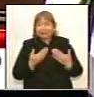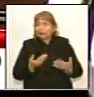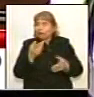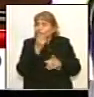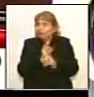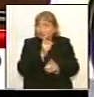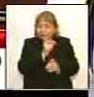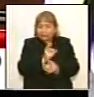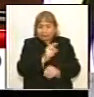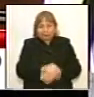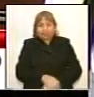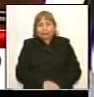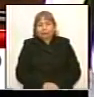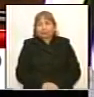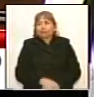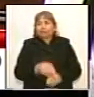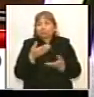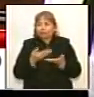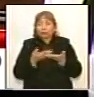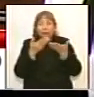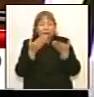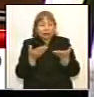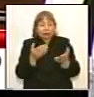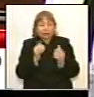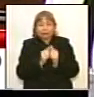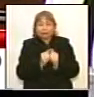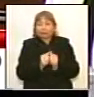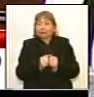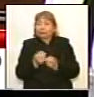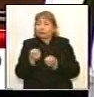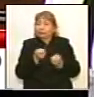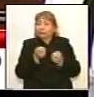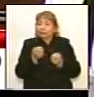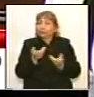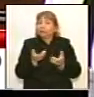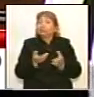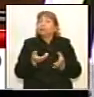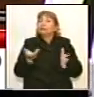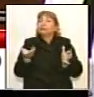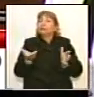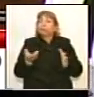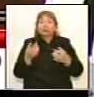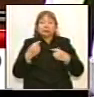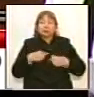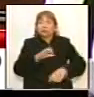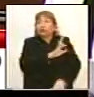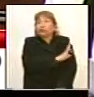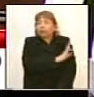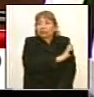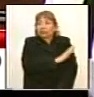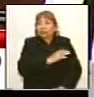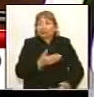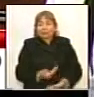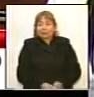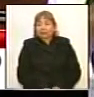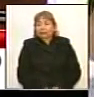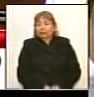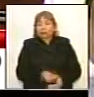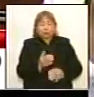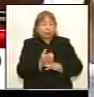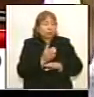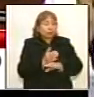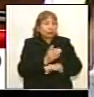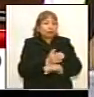permanentemente. Y corresponderá a los operadores de justicia, a los fiscales, sustantivamente, iniciar los procesos